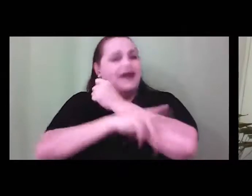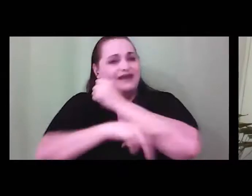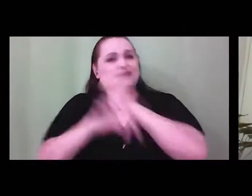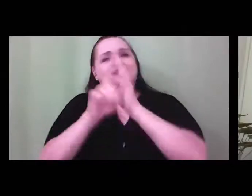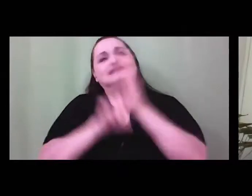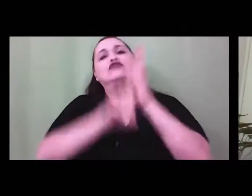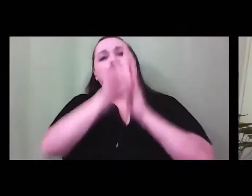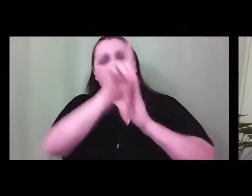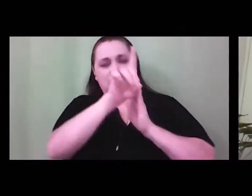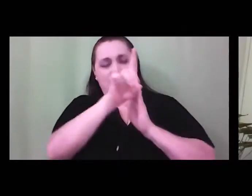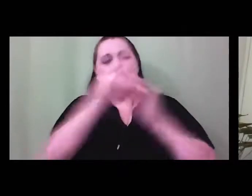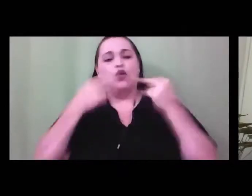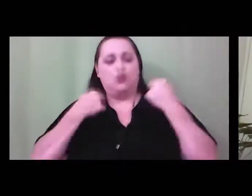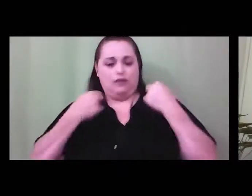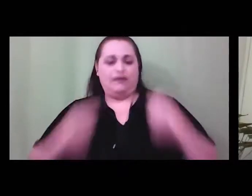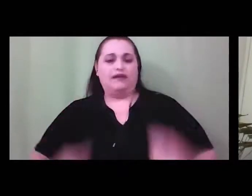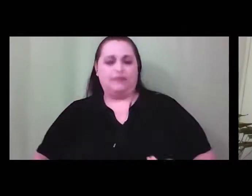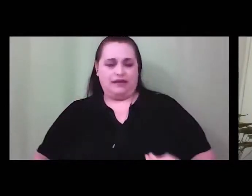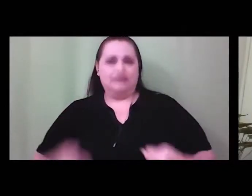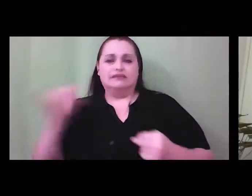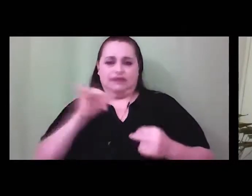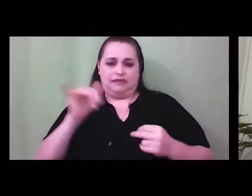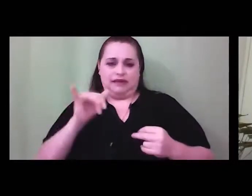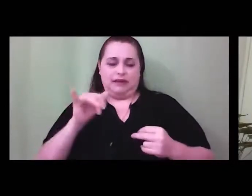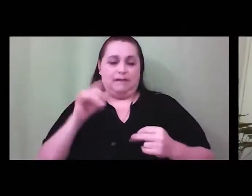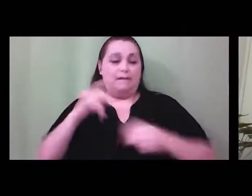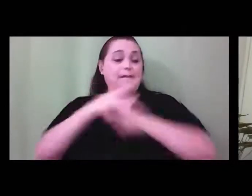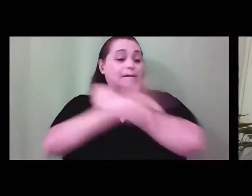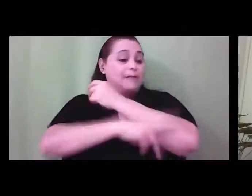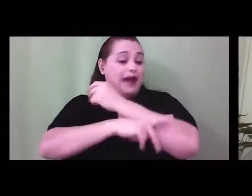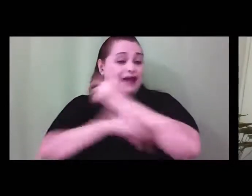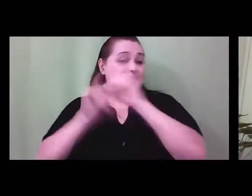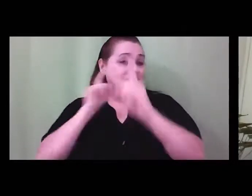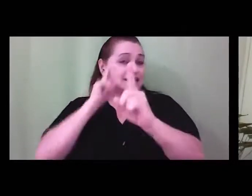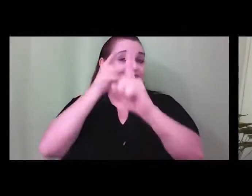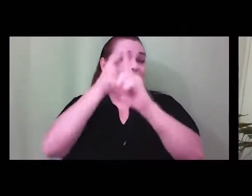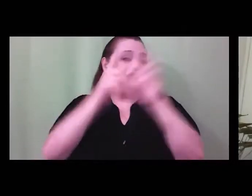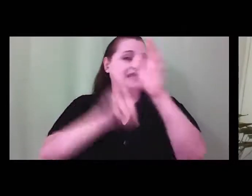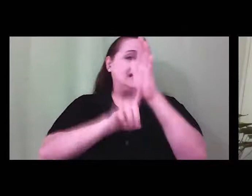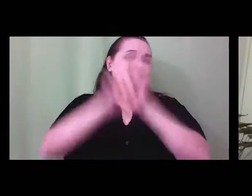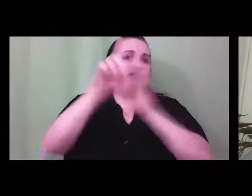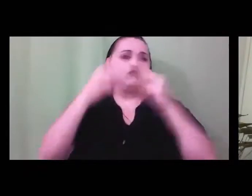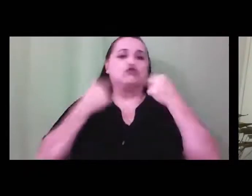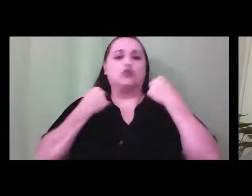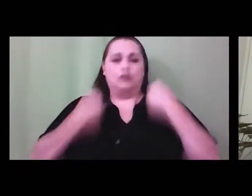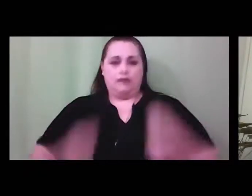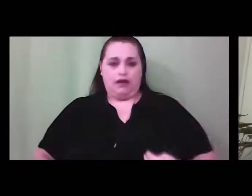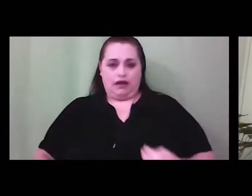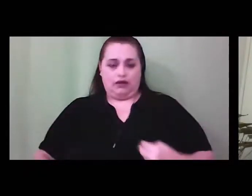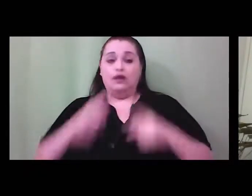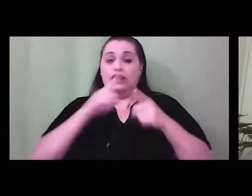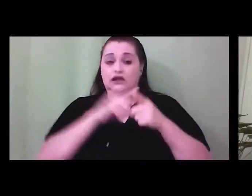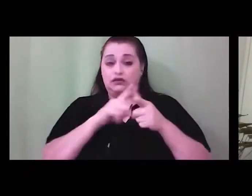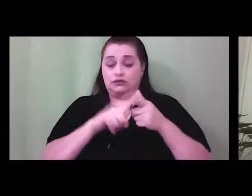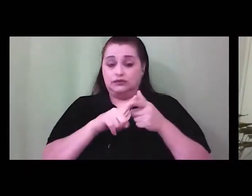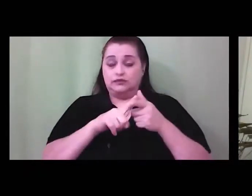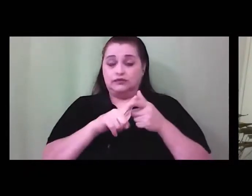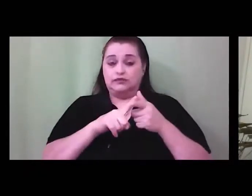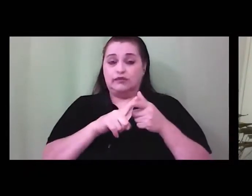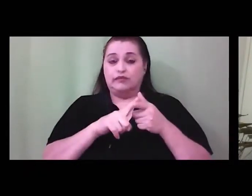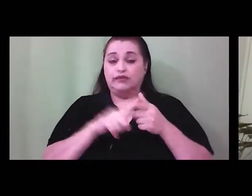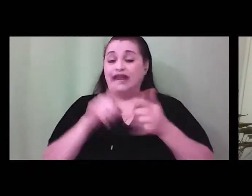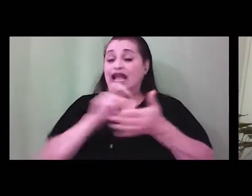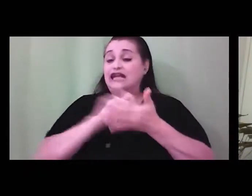desarrollado humanamente, sea un país hacia el desarrollo humano. Entonces, una